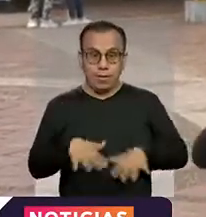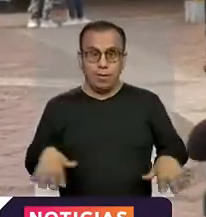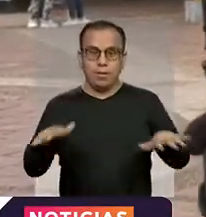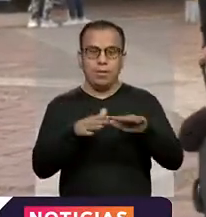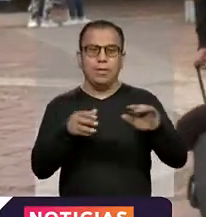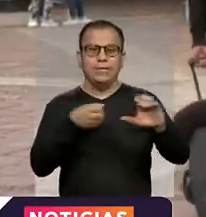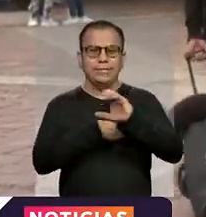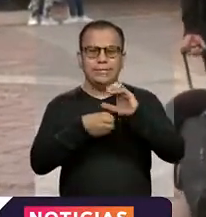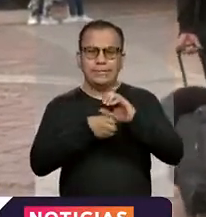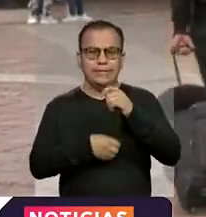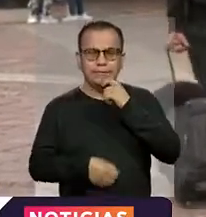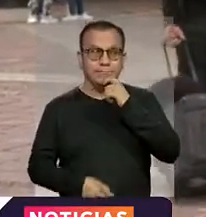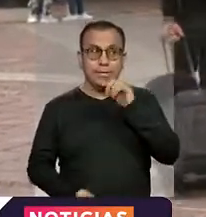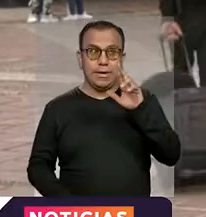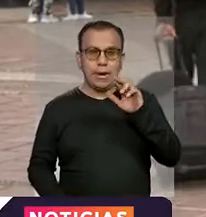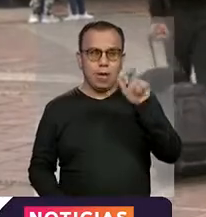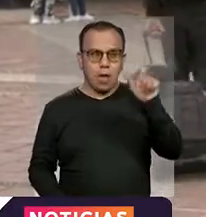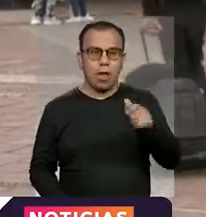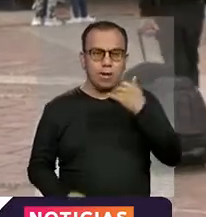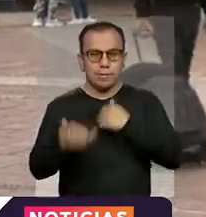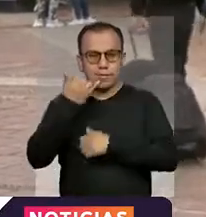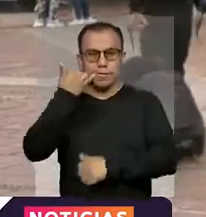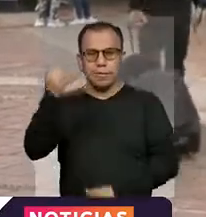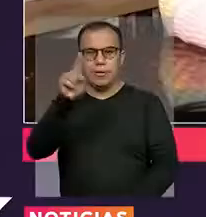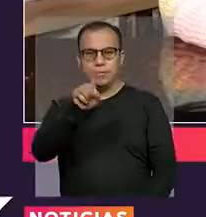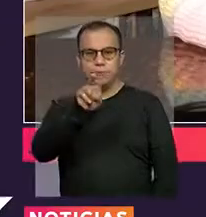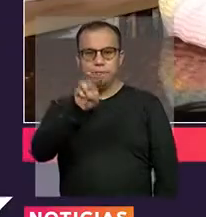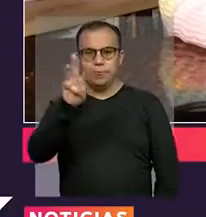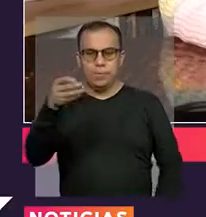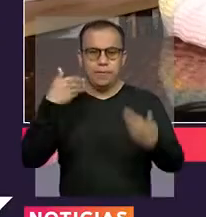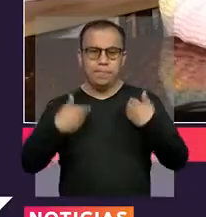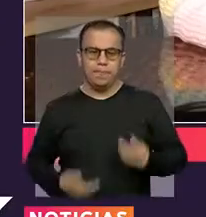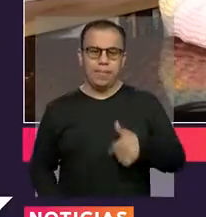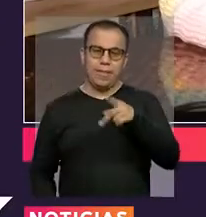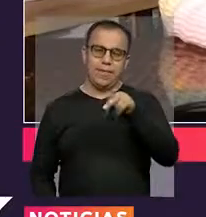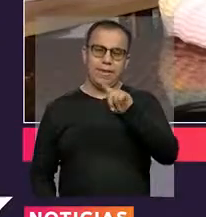ven algo sospechoso, se comuniquen a la línea 123. Andrés Zapata, Noticias Capital.